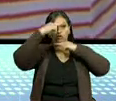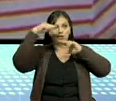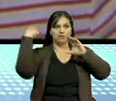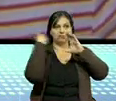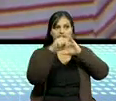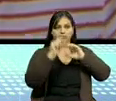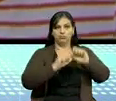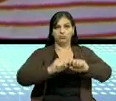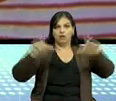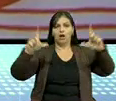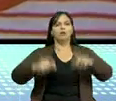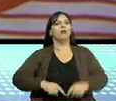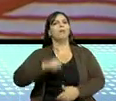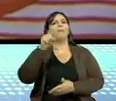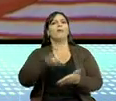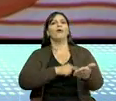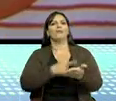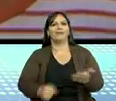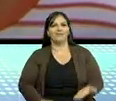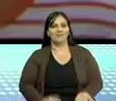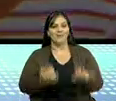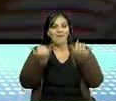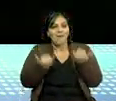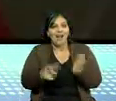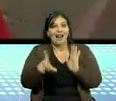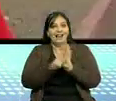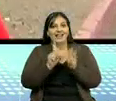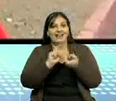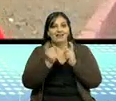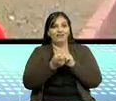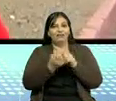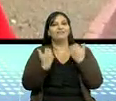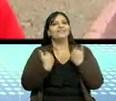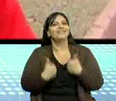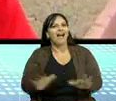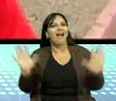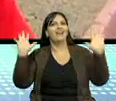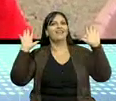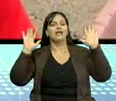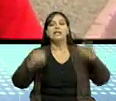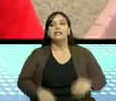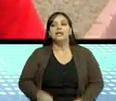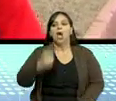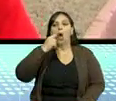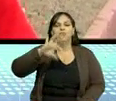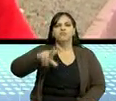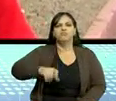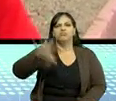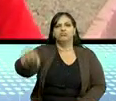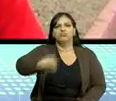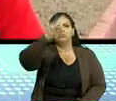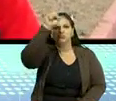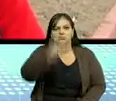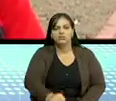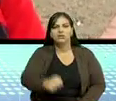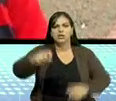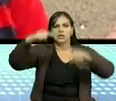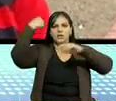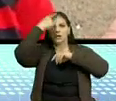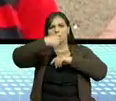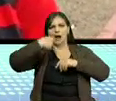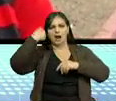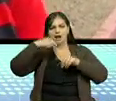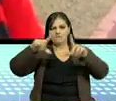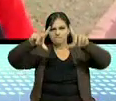te va a ver la cara. Te va a ver tu familia, te va a ver tu mujer. Te va a ver tu novia que le andas con el cuento.